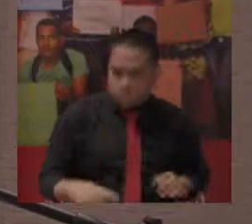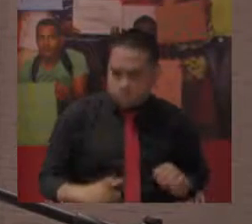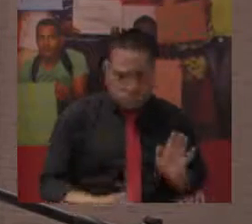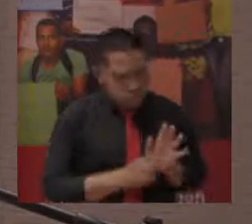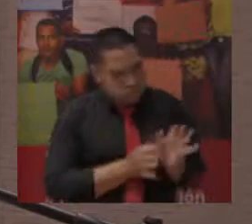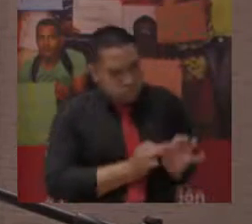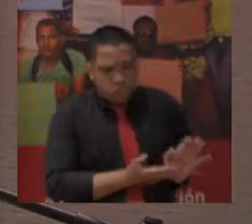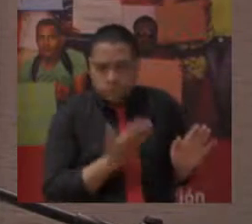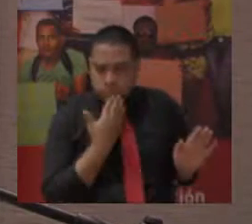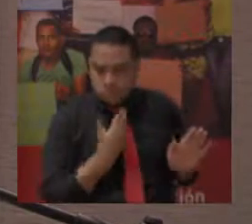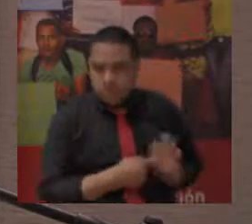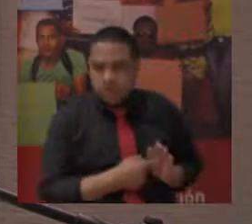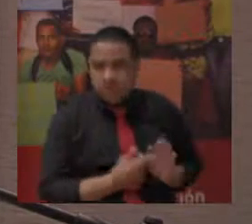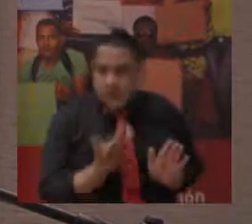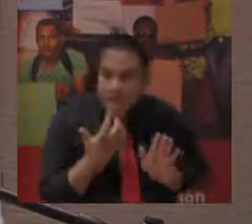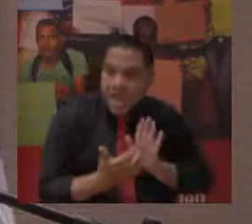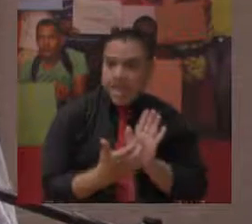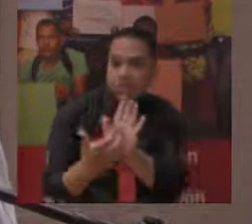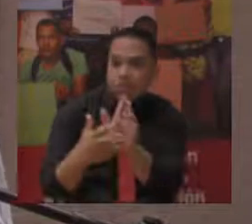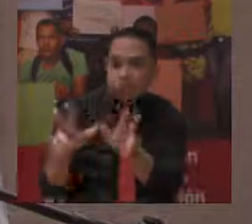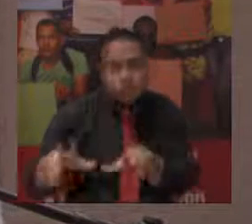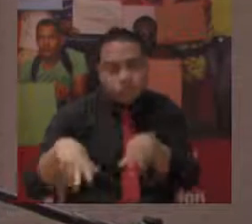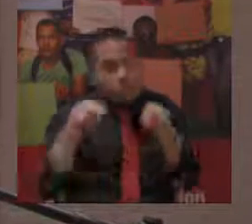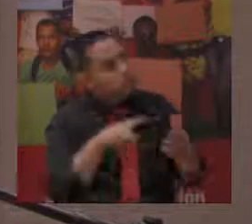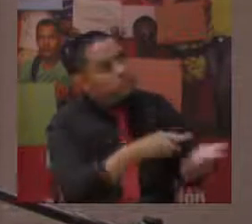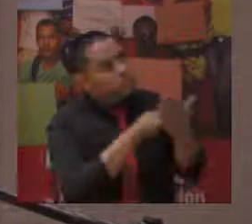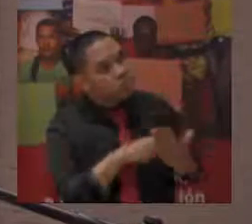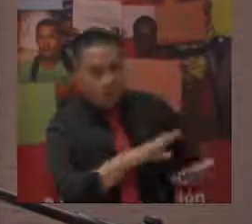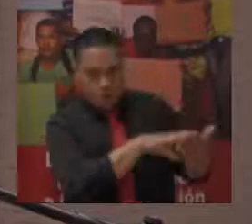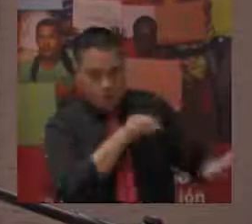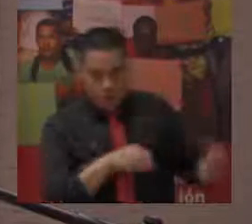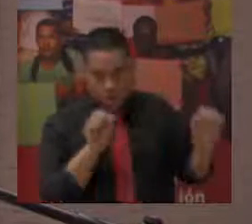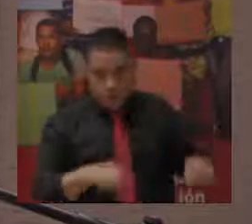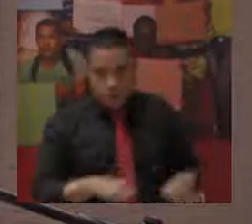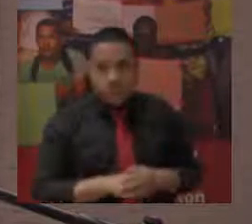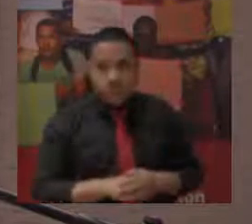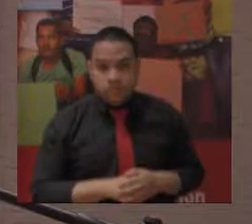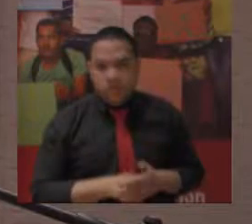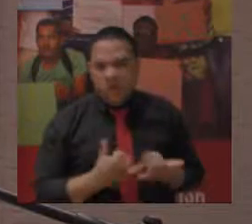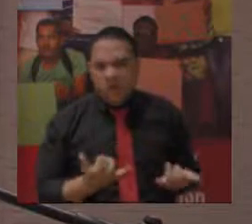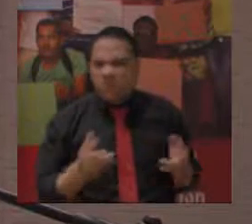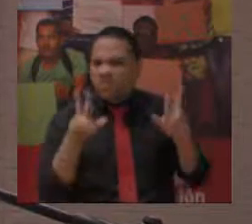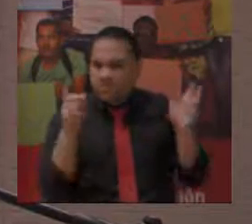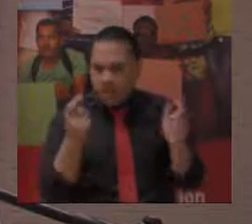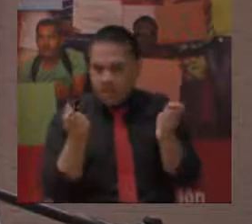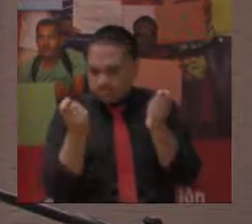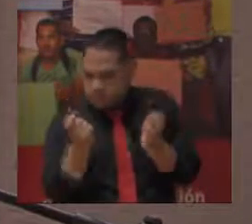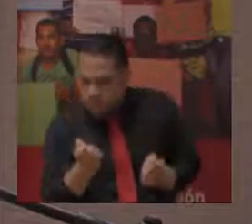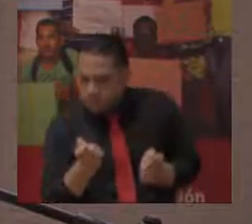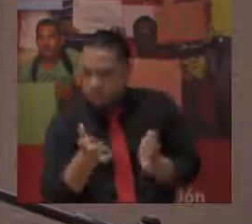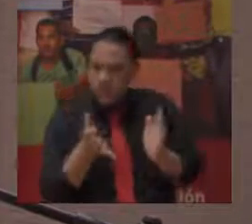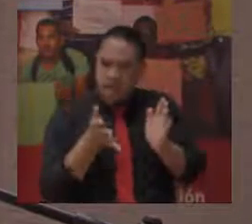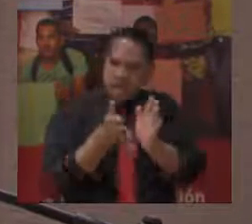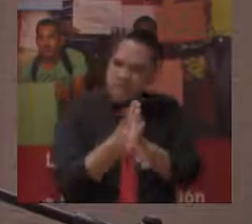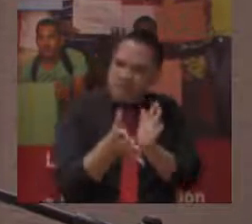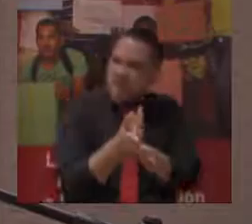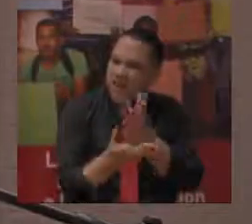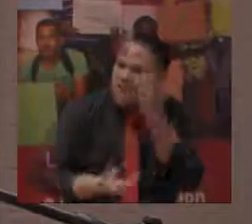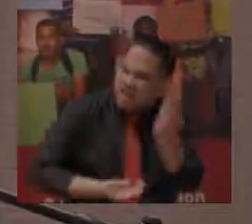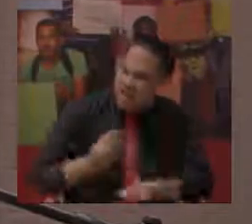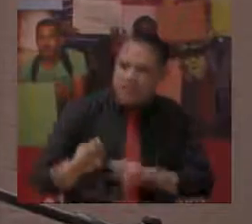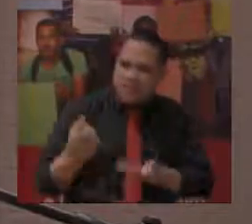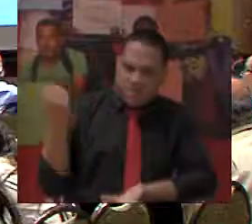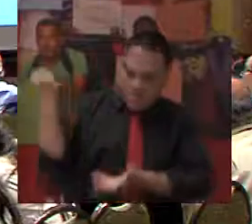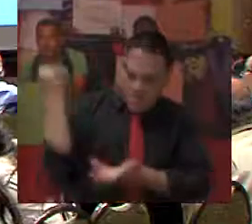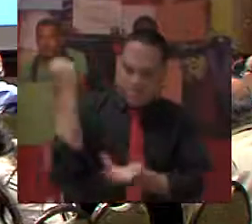sociedad. Así que hoy es un espacio para rendir cuentas, para mostrar esta fortaleza y esta capacidad